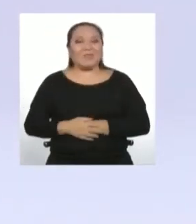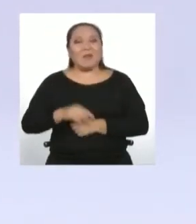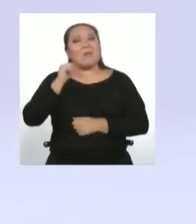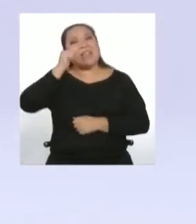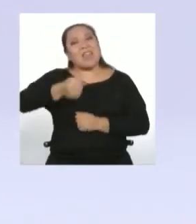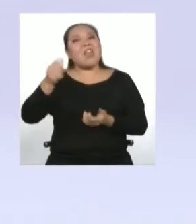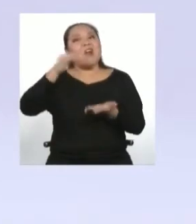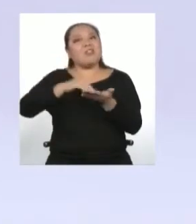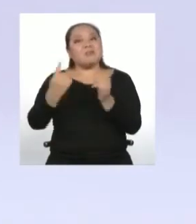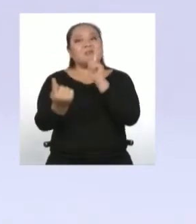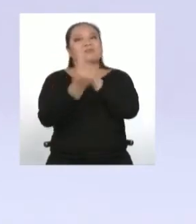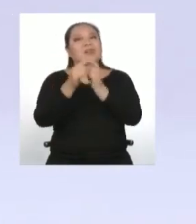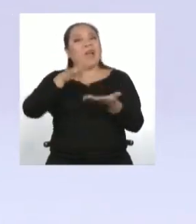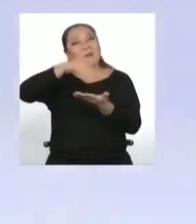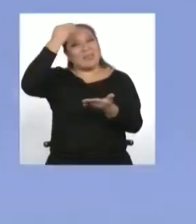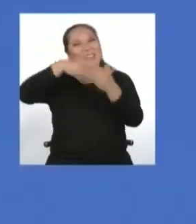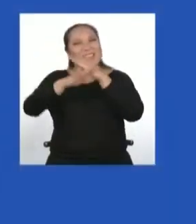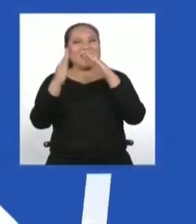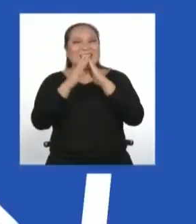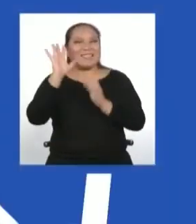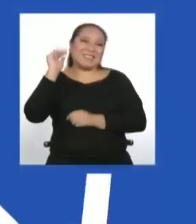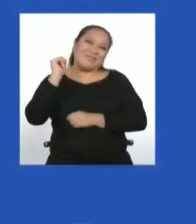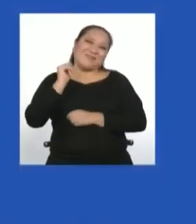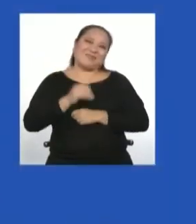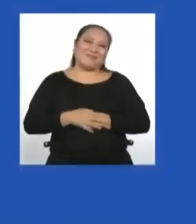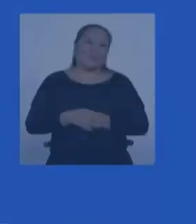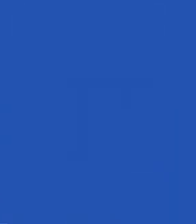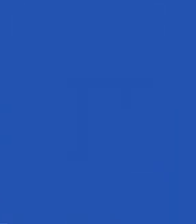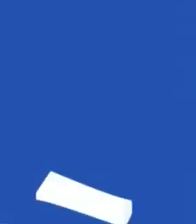edición de Aprendo en Casa. Chao.